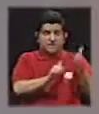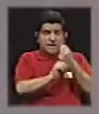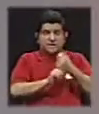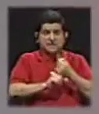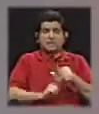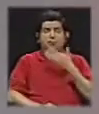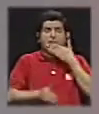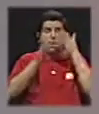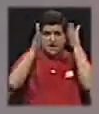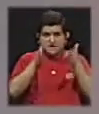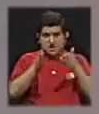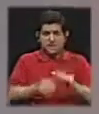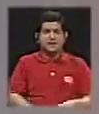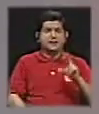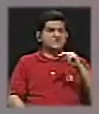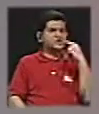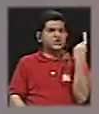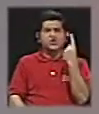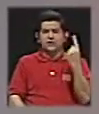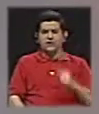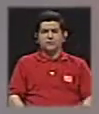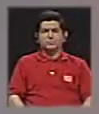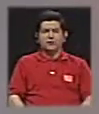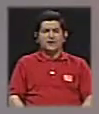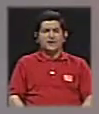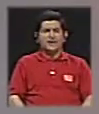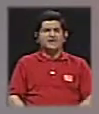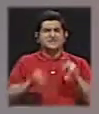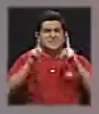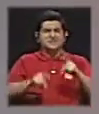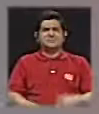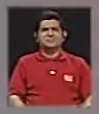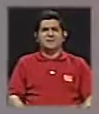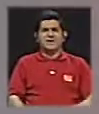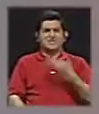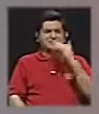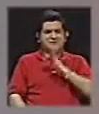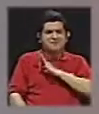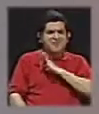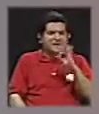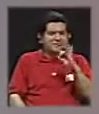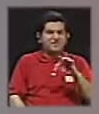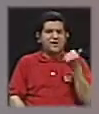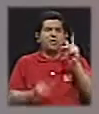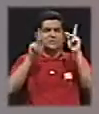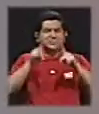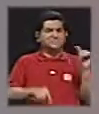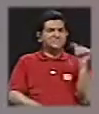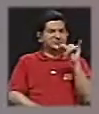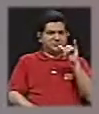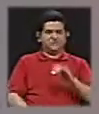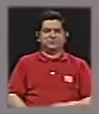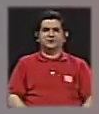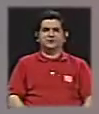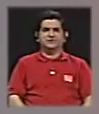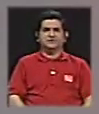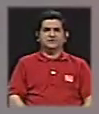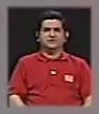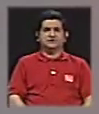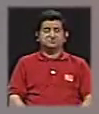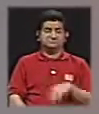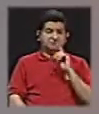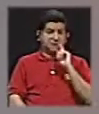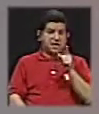no solamente son poseedores de mala fe en este sentido, hay muchos, por otra parte, mucha gente